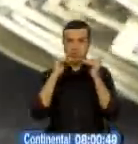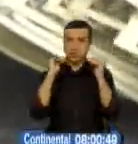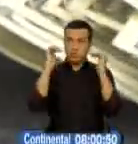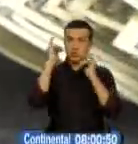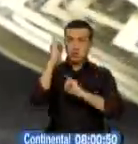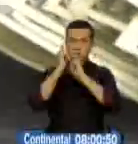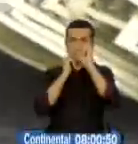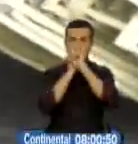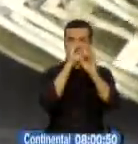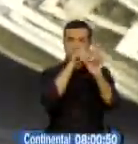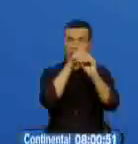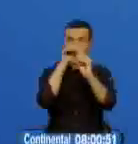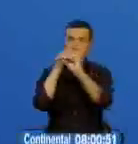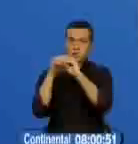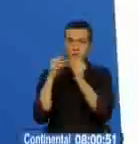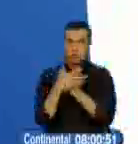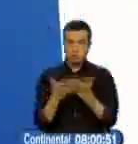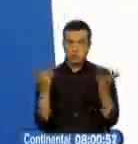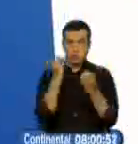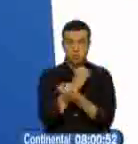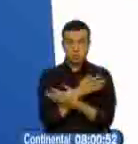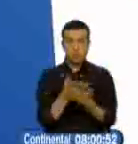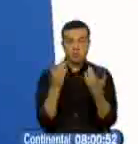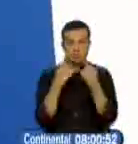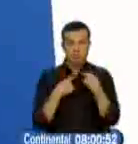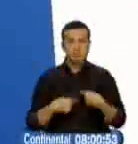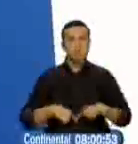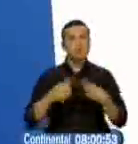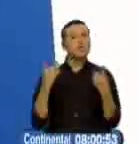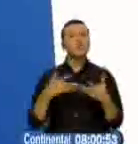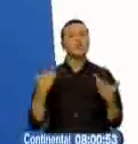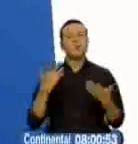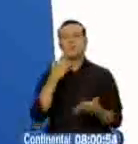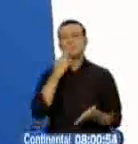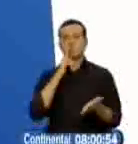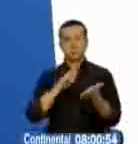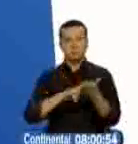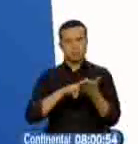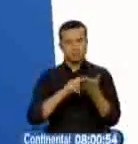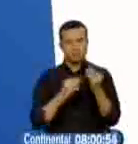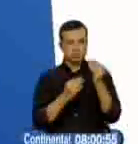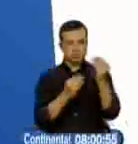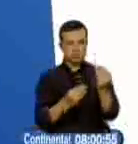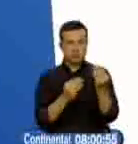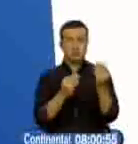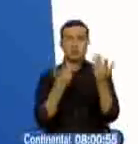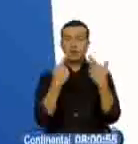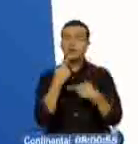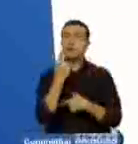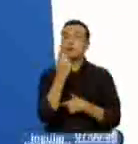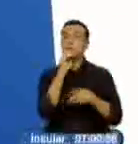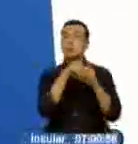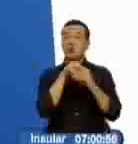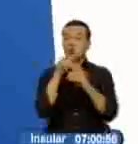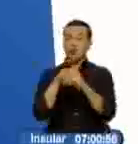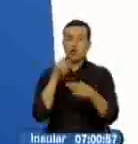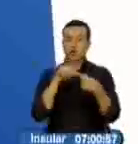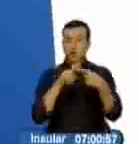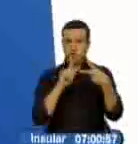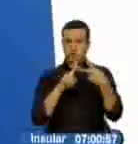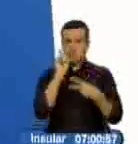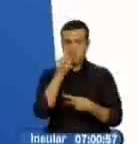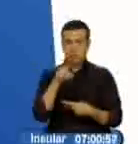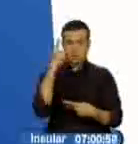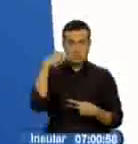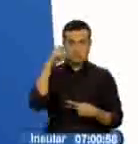mercado internacional de capitales. La información se hizo pública mediante un comunicado de prensa. La transacción se la realizará en dos tramos. 1.000